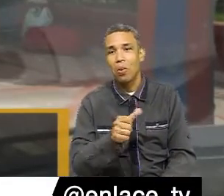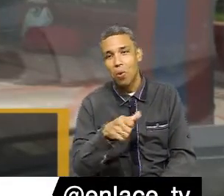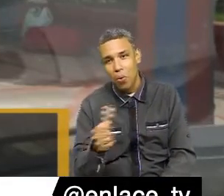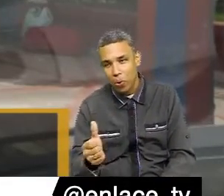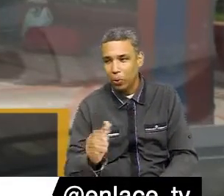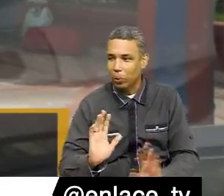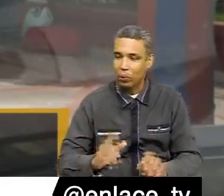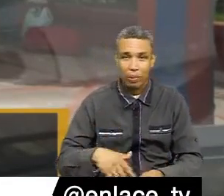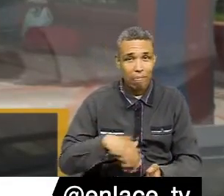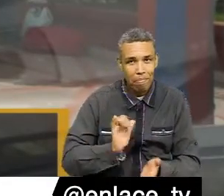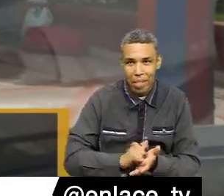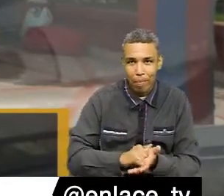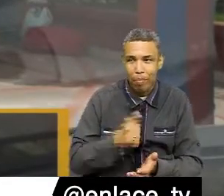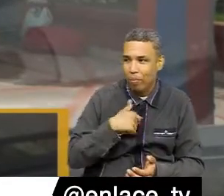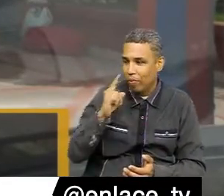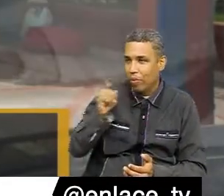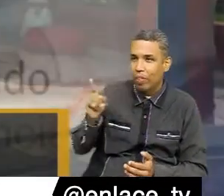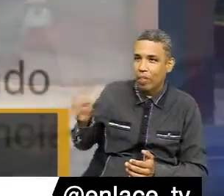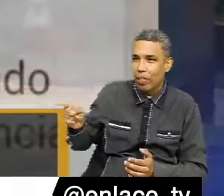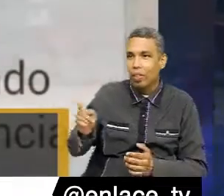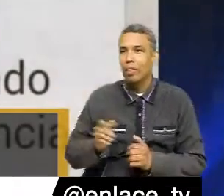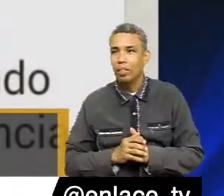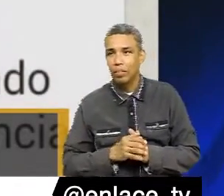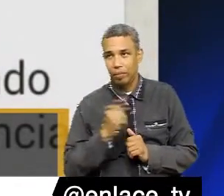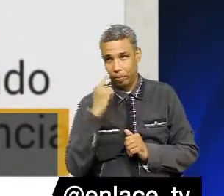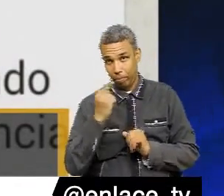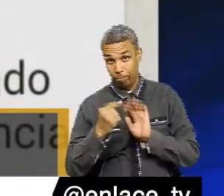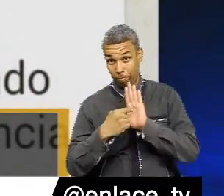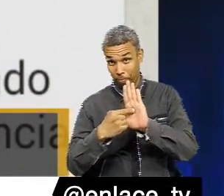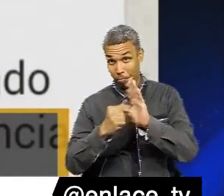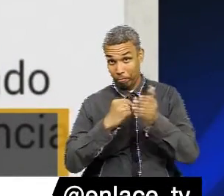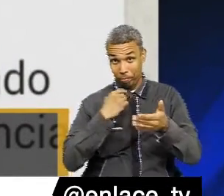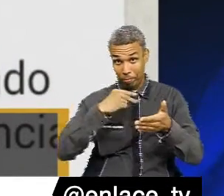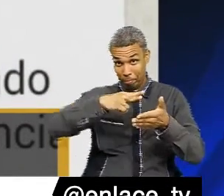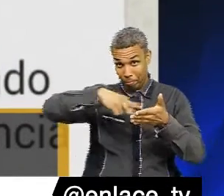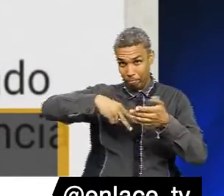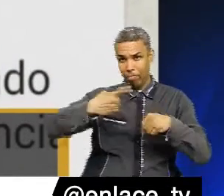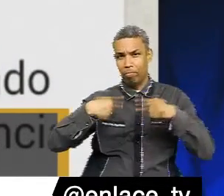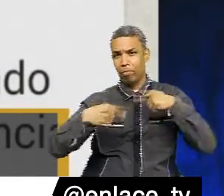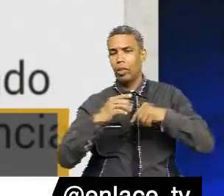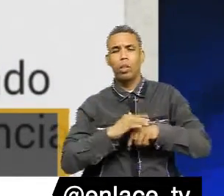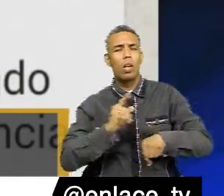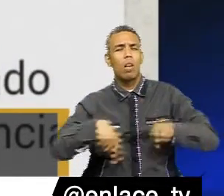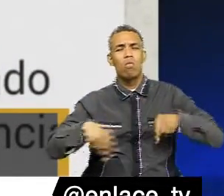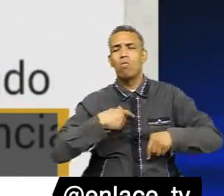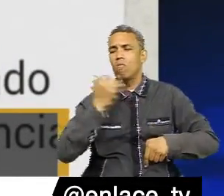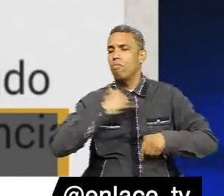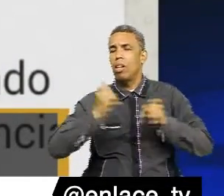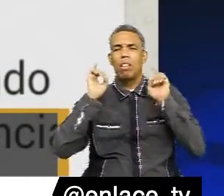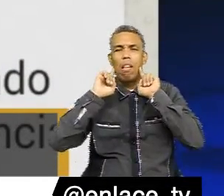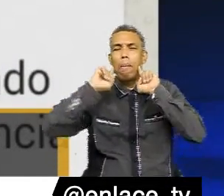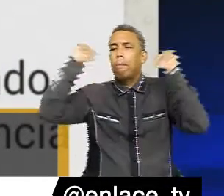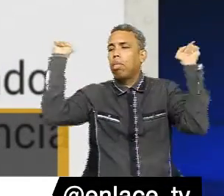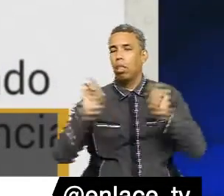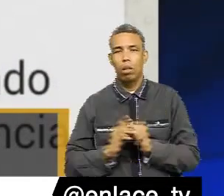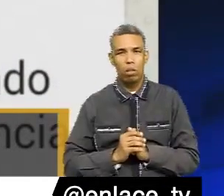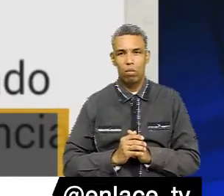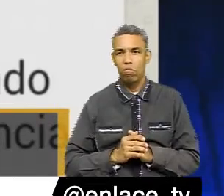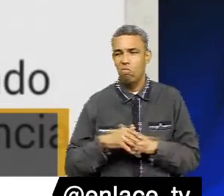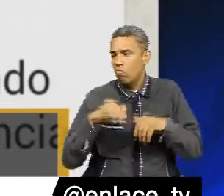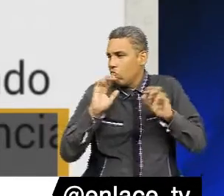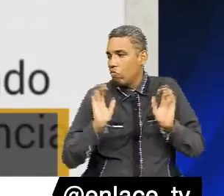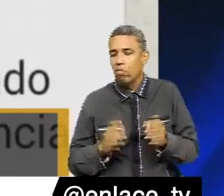esta imagen, menciona lo siguiente en su mensaje, abro comillas, la falta de cultura ciudadana se evidencia cada vez más en la sociedad, en